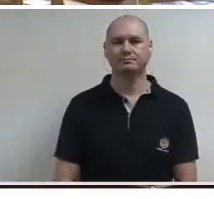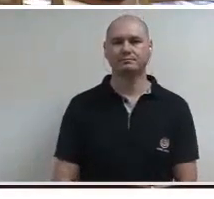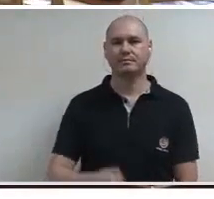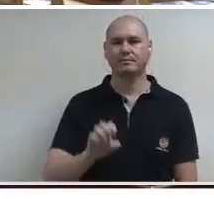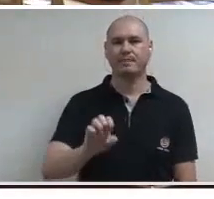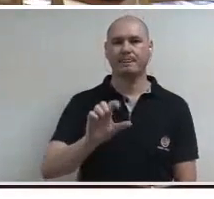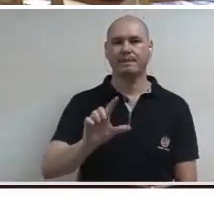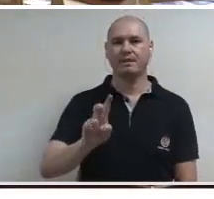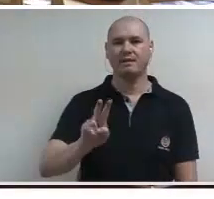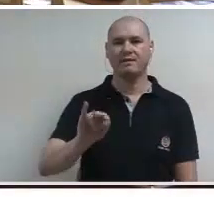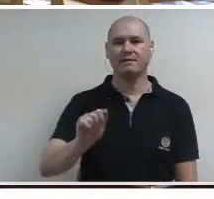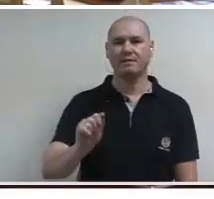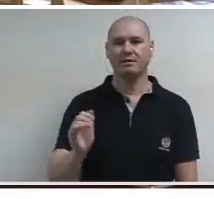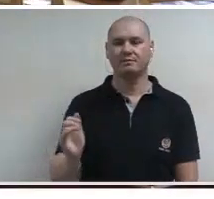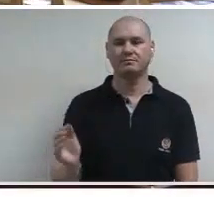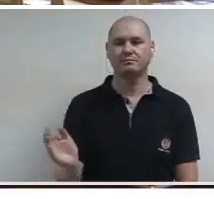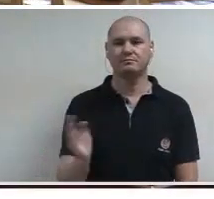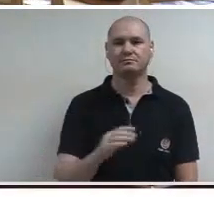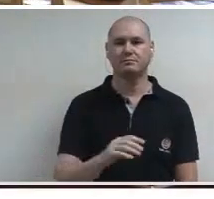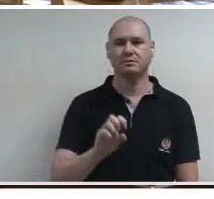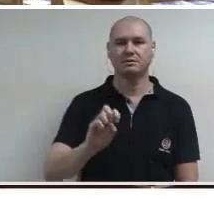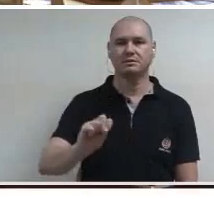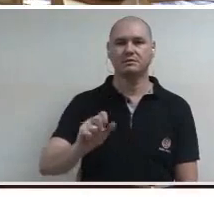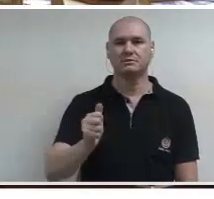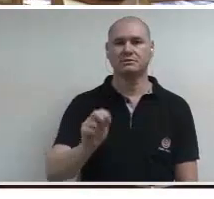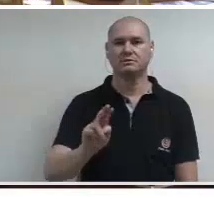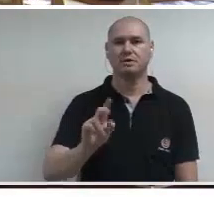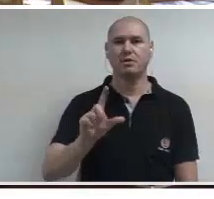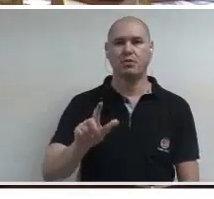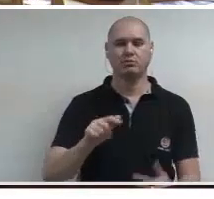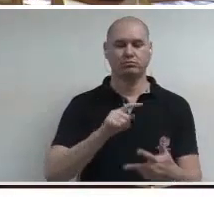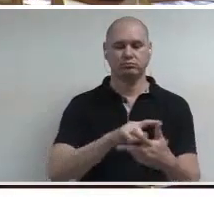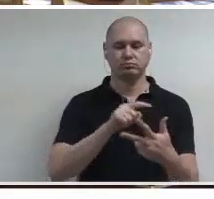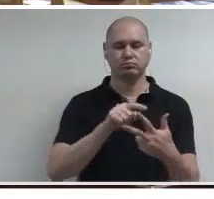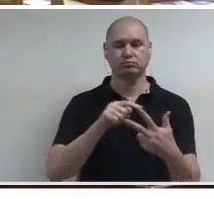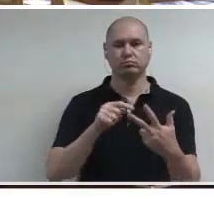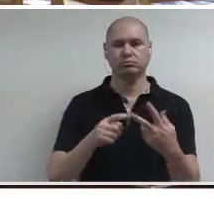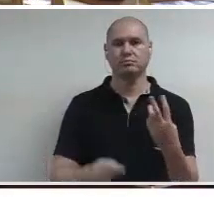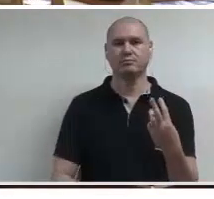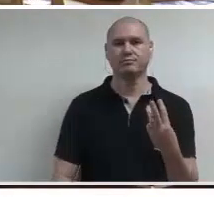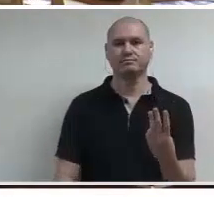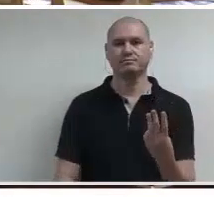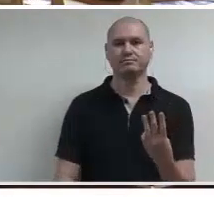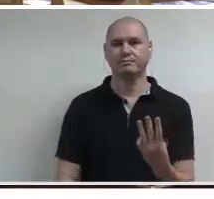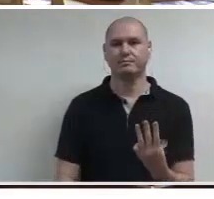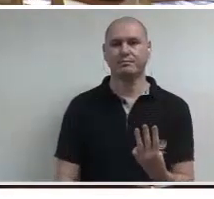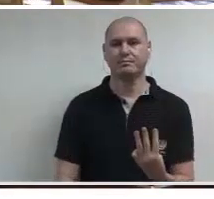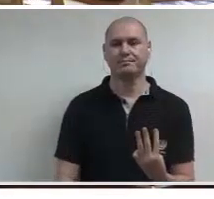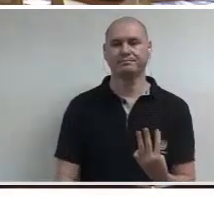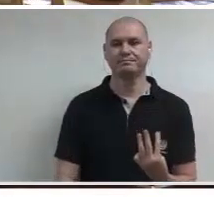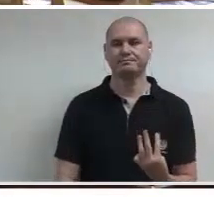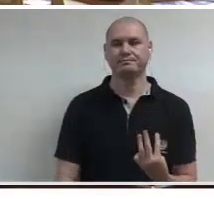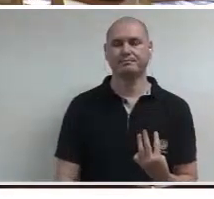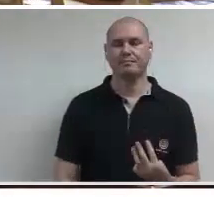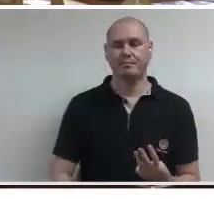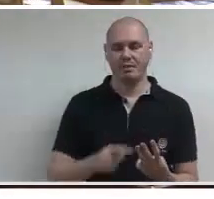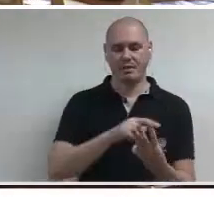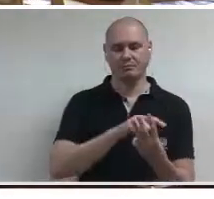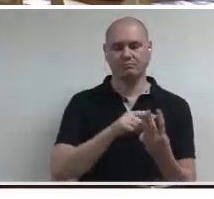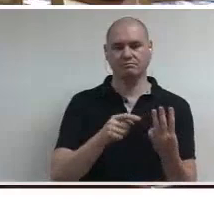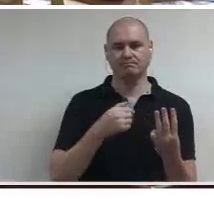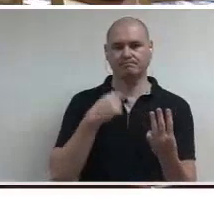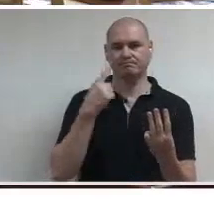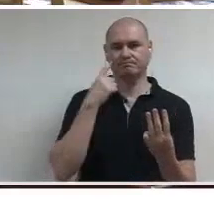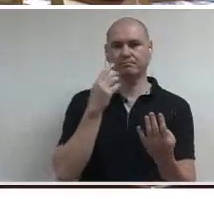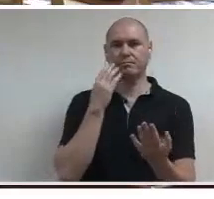Cuenca, abogada Elvia Catalina Chávez, abogado Saúl González Ayala. Para esta terna